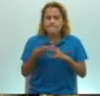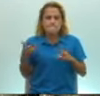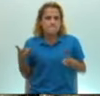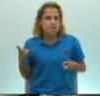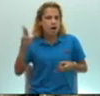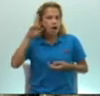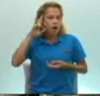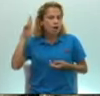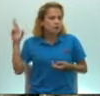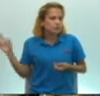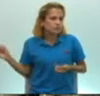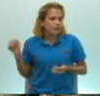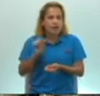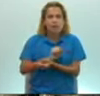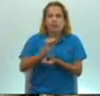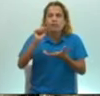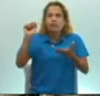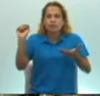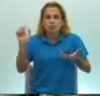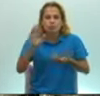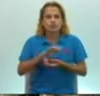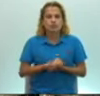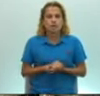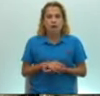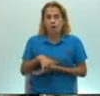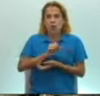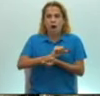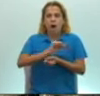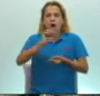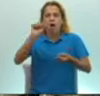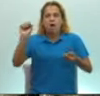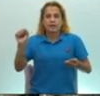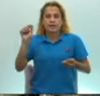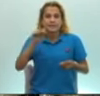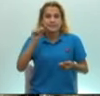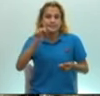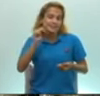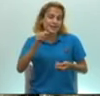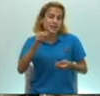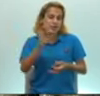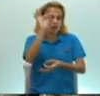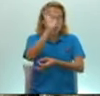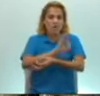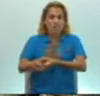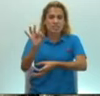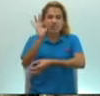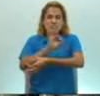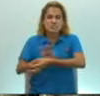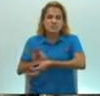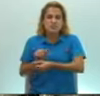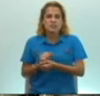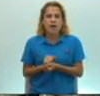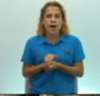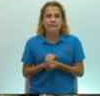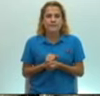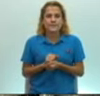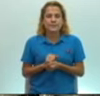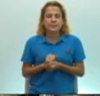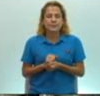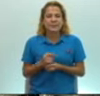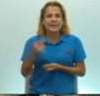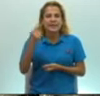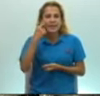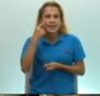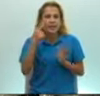sus hazañas. Recordemos el papel que juega en la Roma imperial, todo lo que tiene que ver con las conquistas, y estos estaban diseñados con